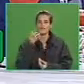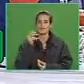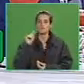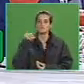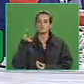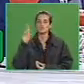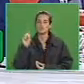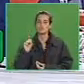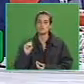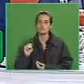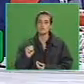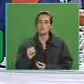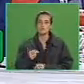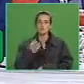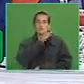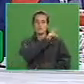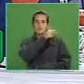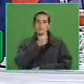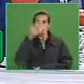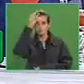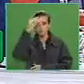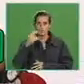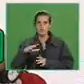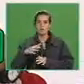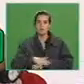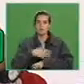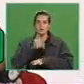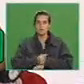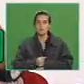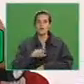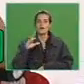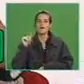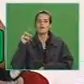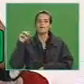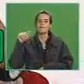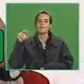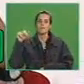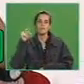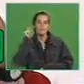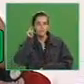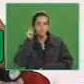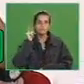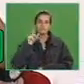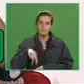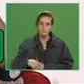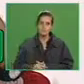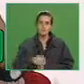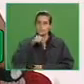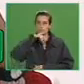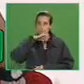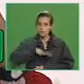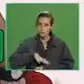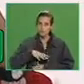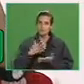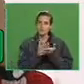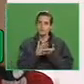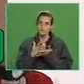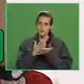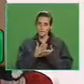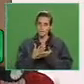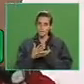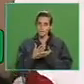Faría, que ejerce la rectoría, un consejo directivo donde esté la compañera Carmen Borges, ¿verdad? Historiadora,